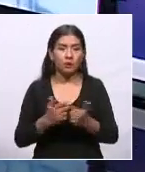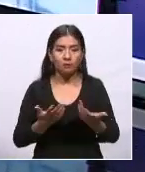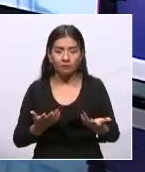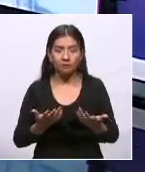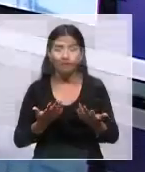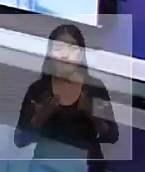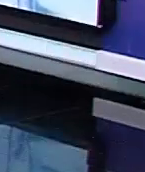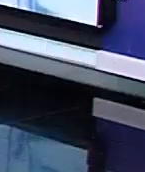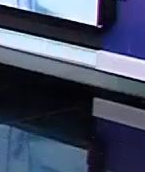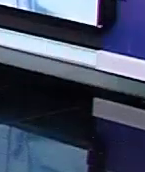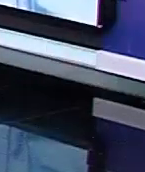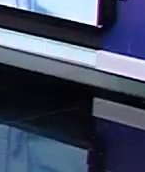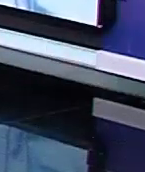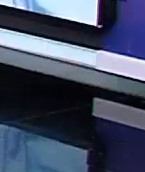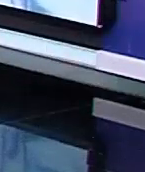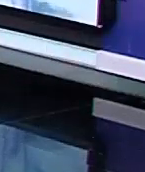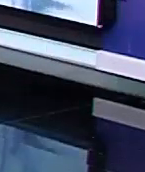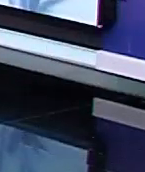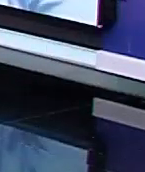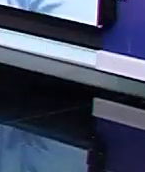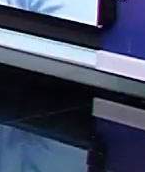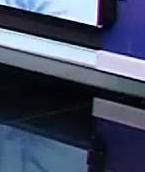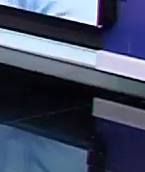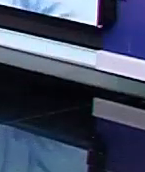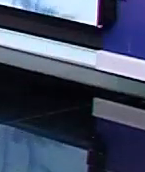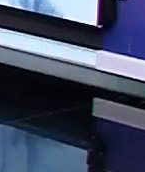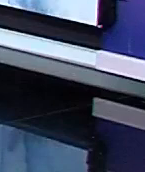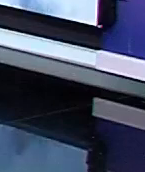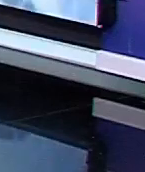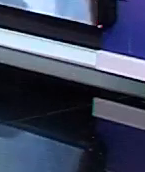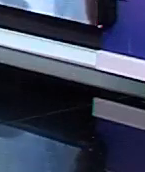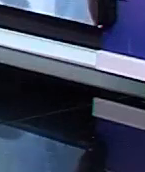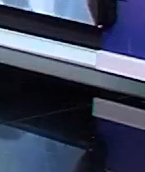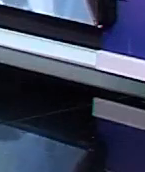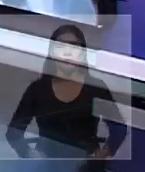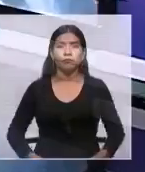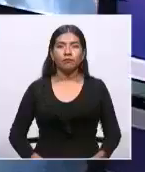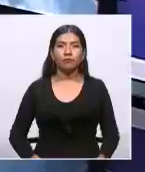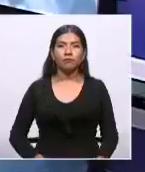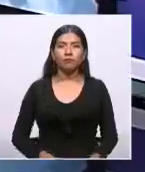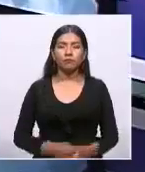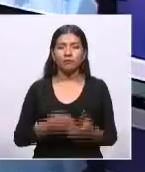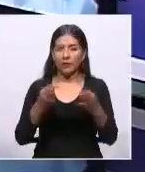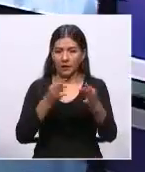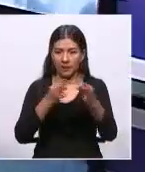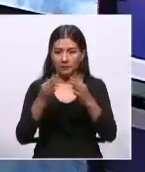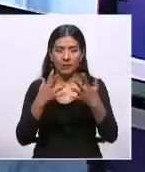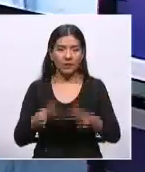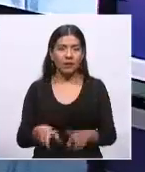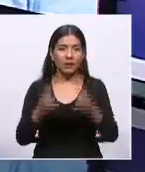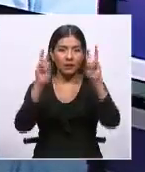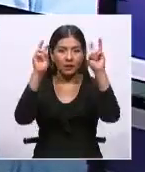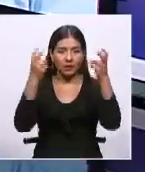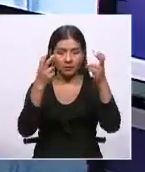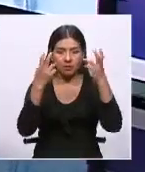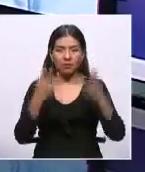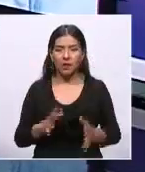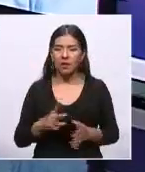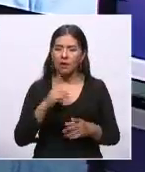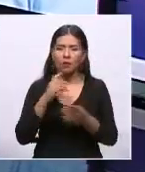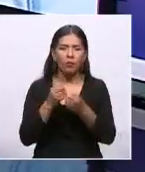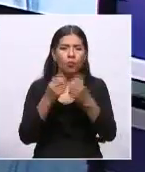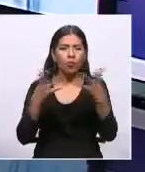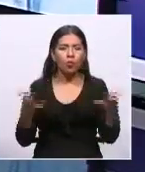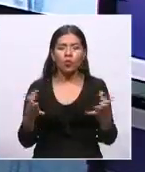desafortunadamente. Bueno, creo que este tema ha causado ya muchísimo